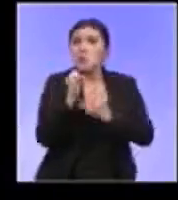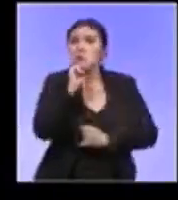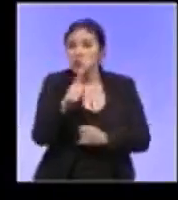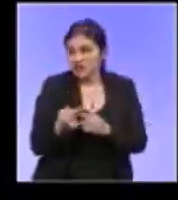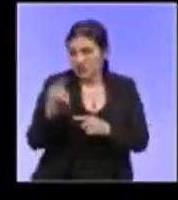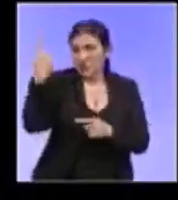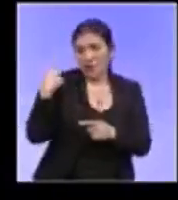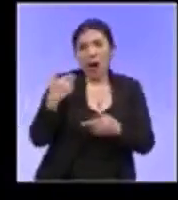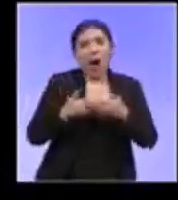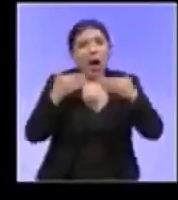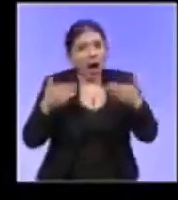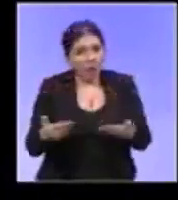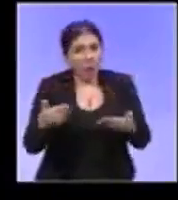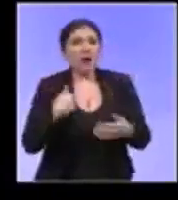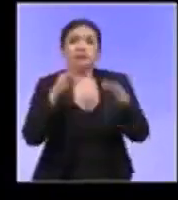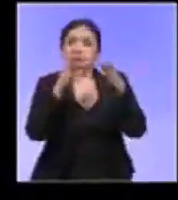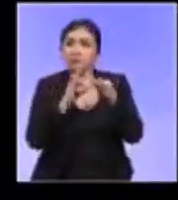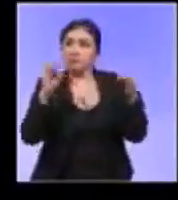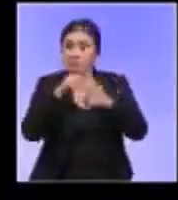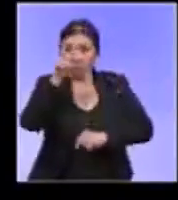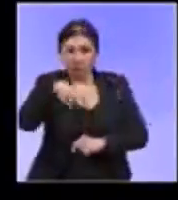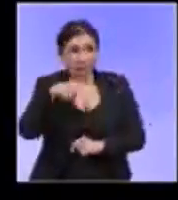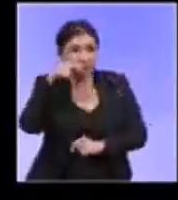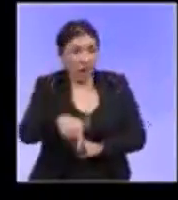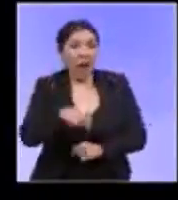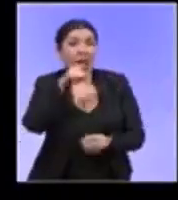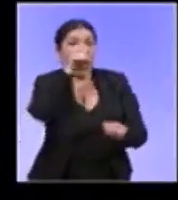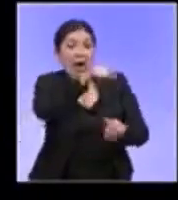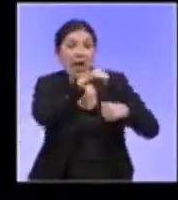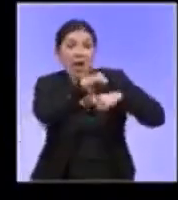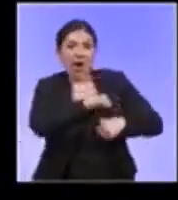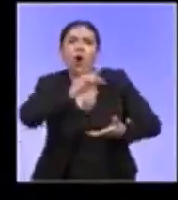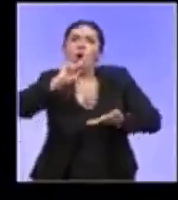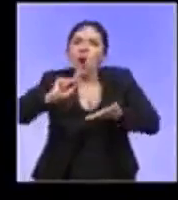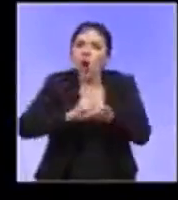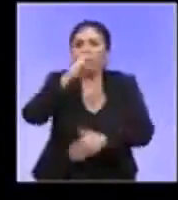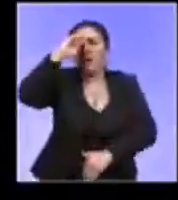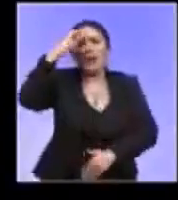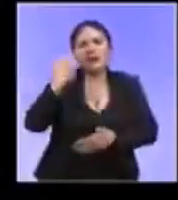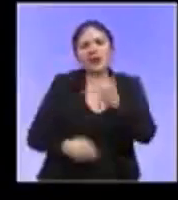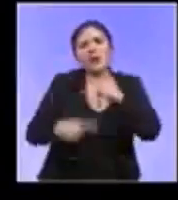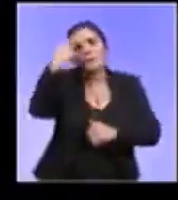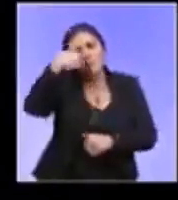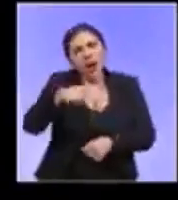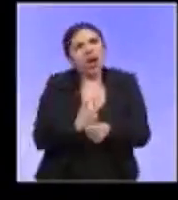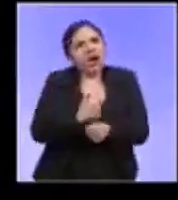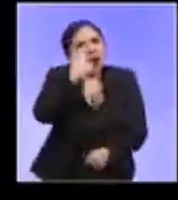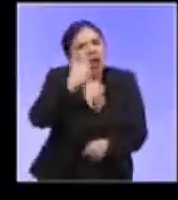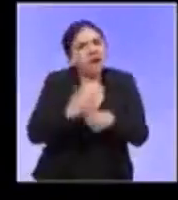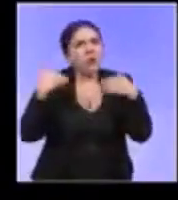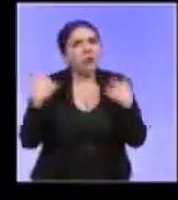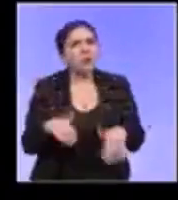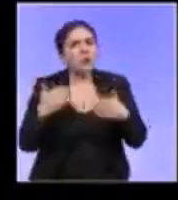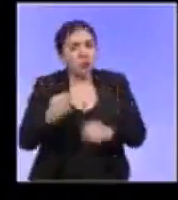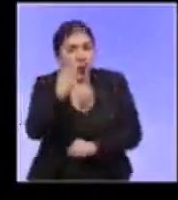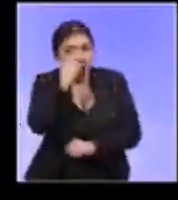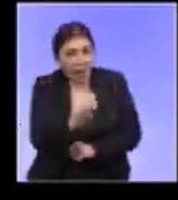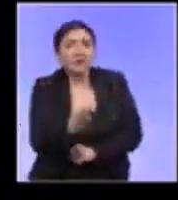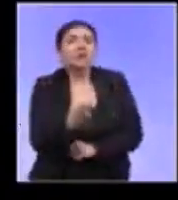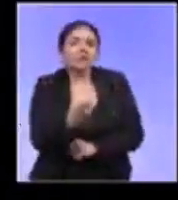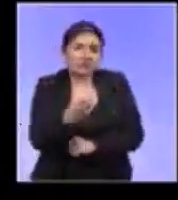ocasión ahora advierto que la autoridad volvió a incurrir en deficiencias graves que resultan